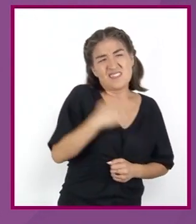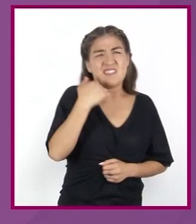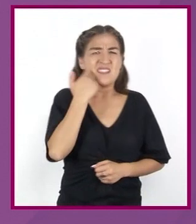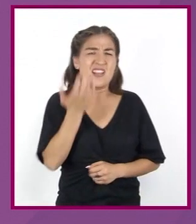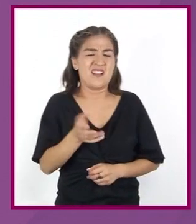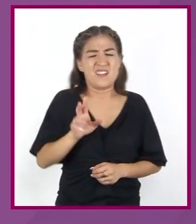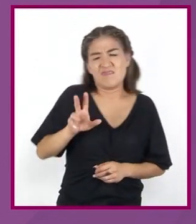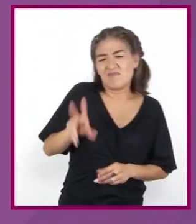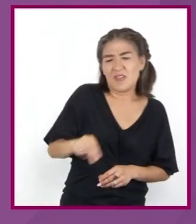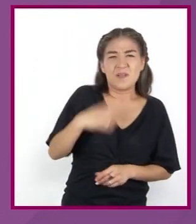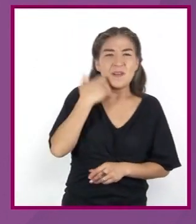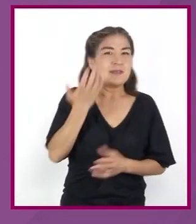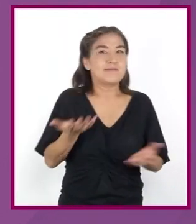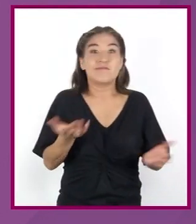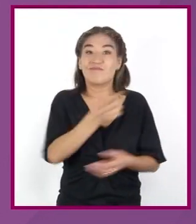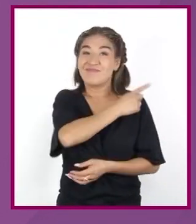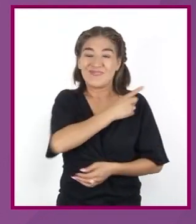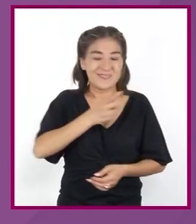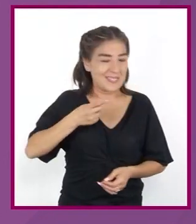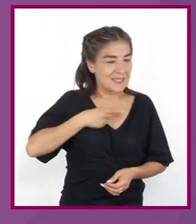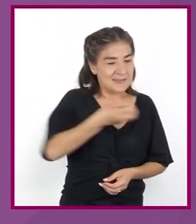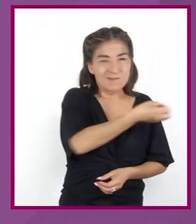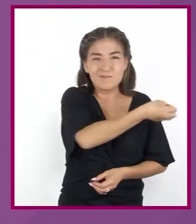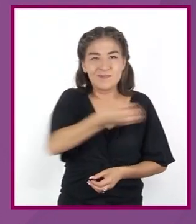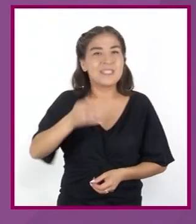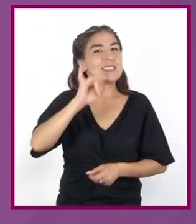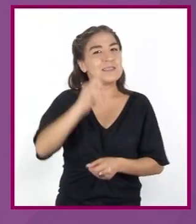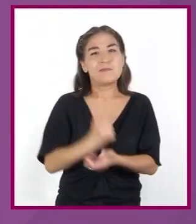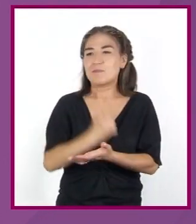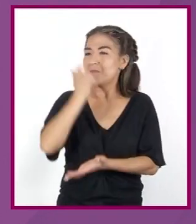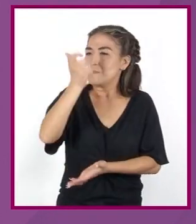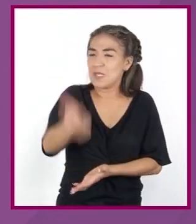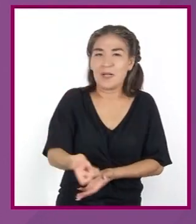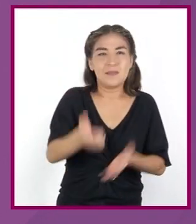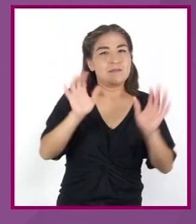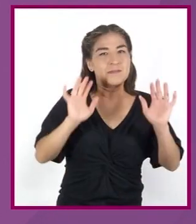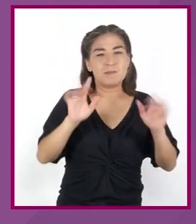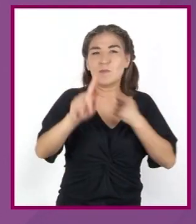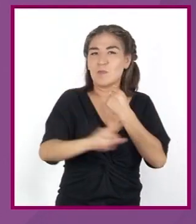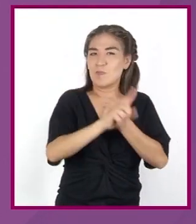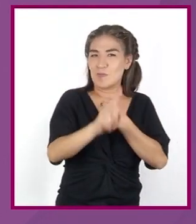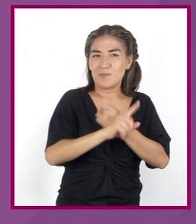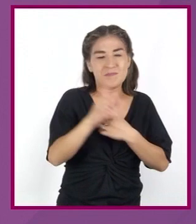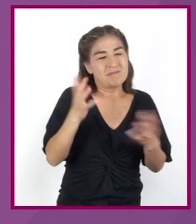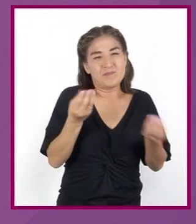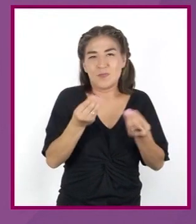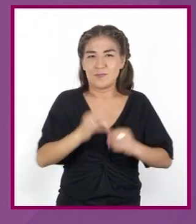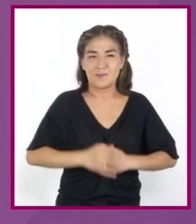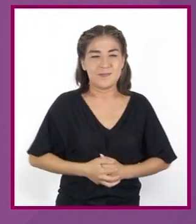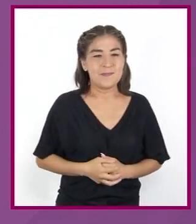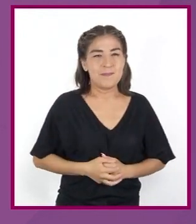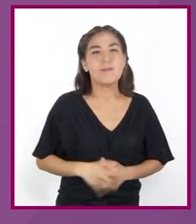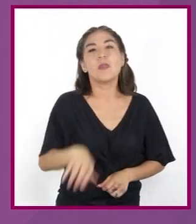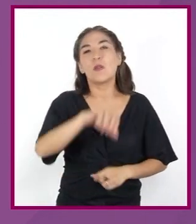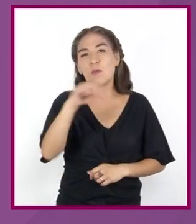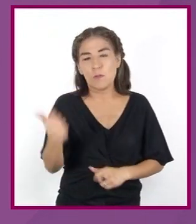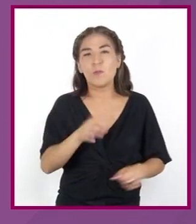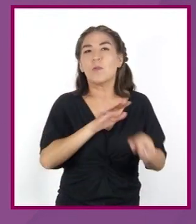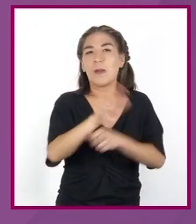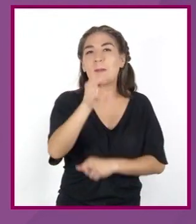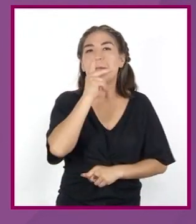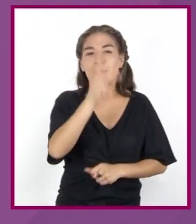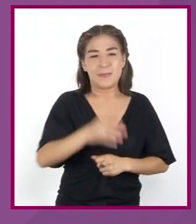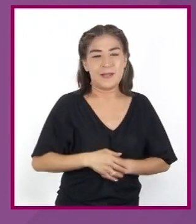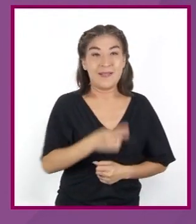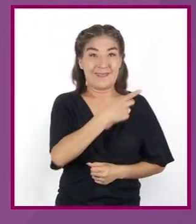sea, tengo que cumplirlo porque las consecuencias serían X, Y, Z, etcétera. Por otro lado, tenemos la palabra